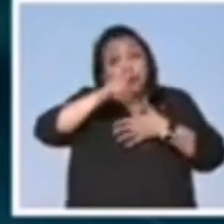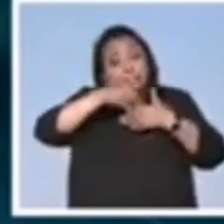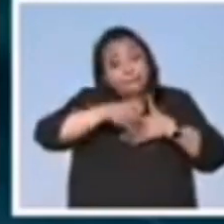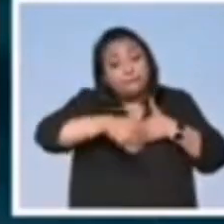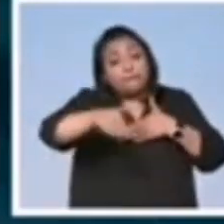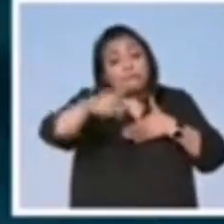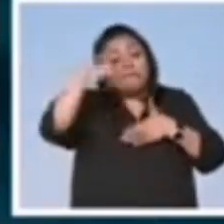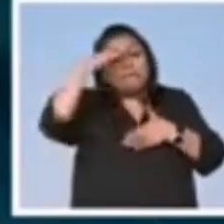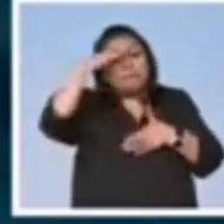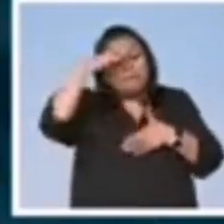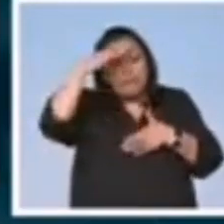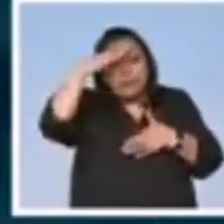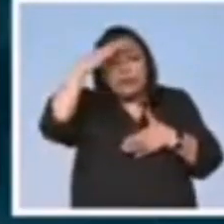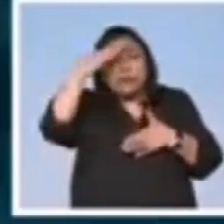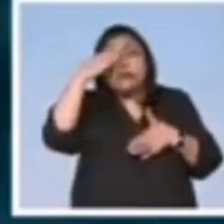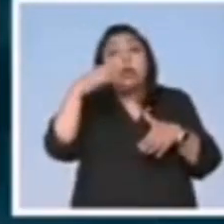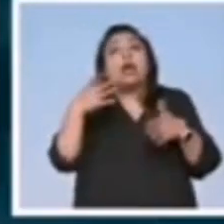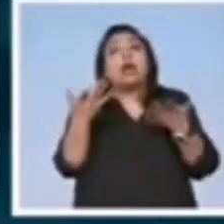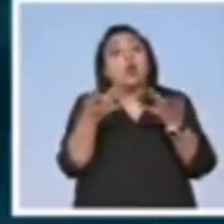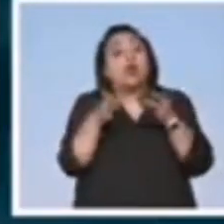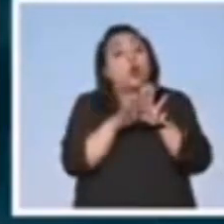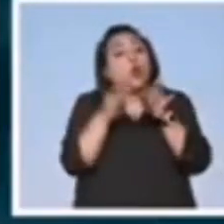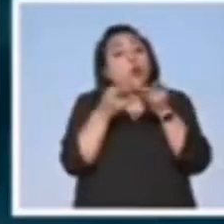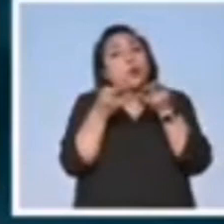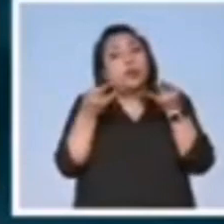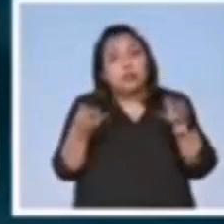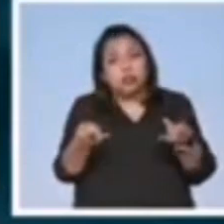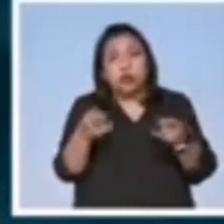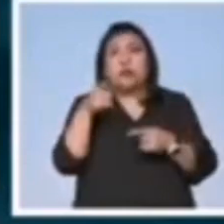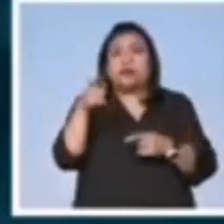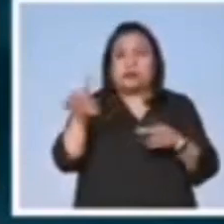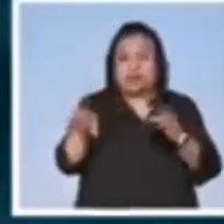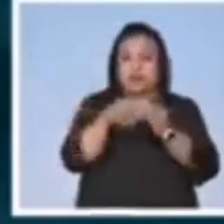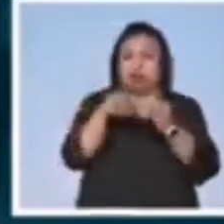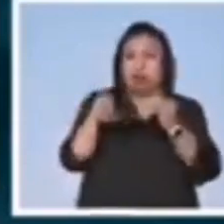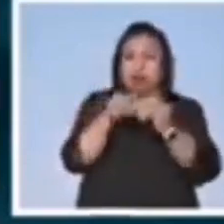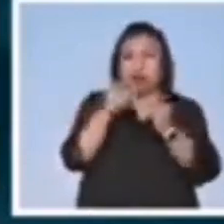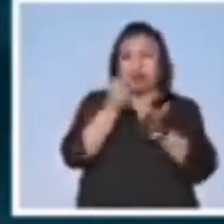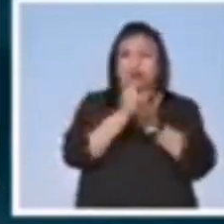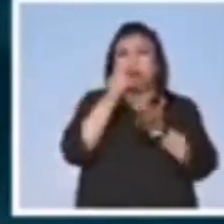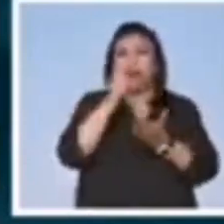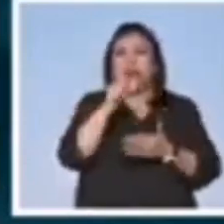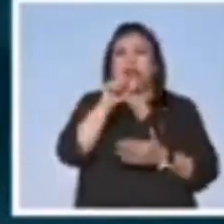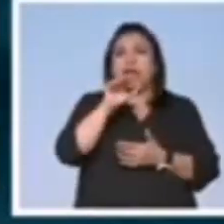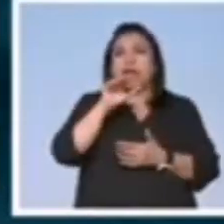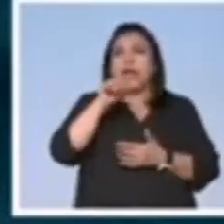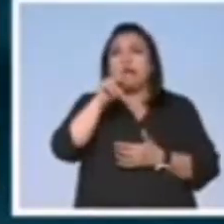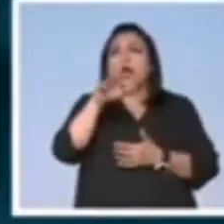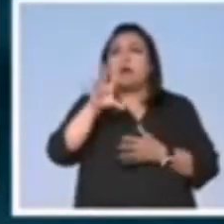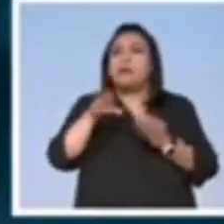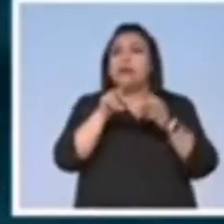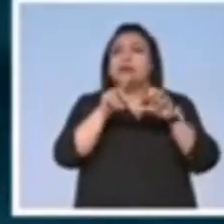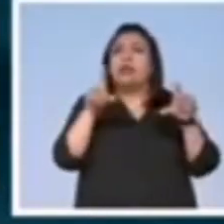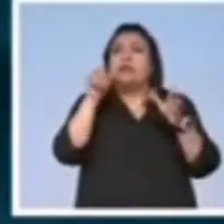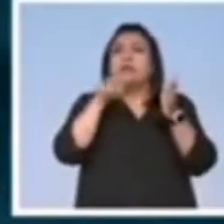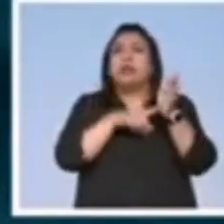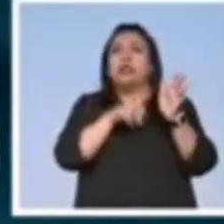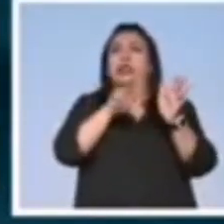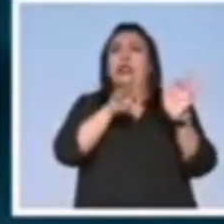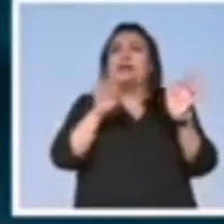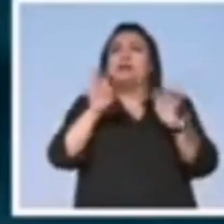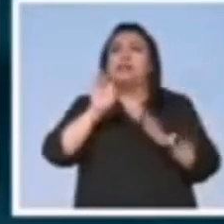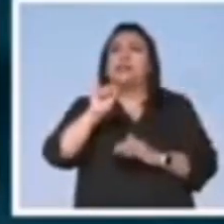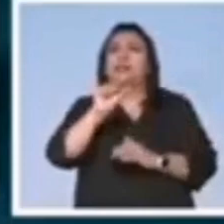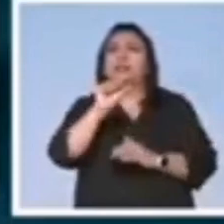pensar la historia. En la antología publicada por Acal se reunieron textos de 1965 hasta algunos